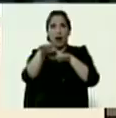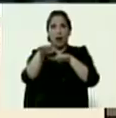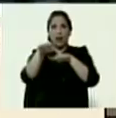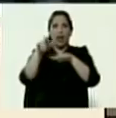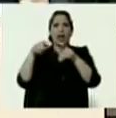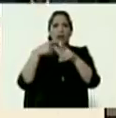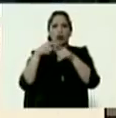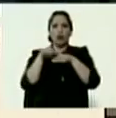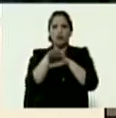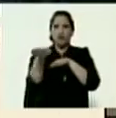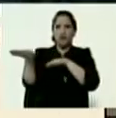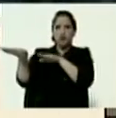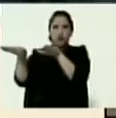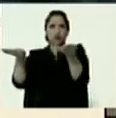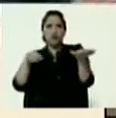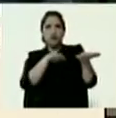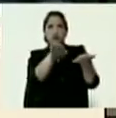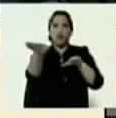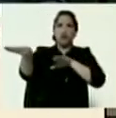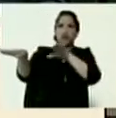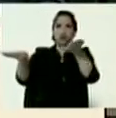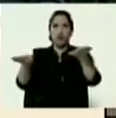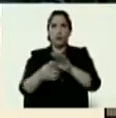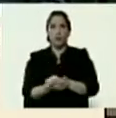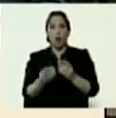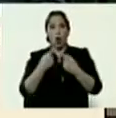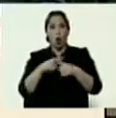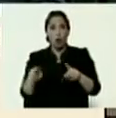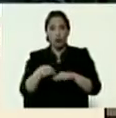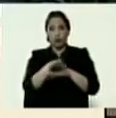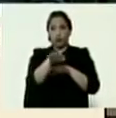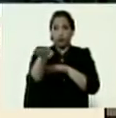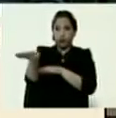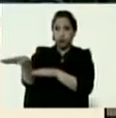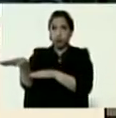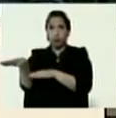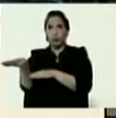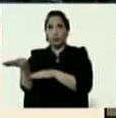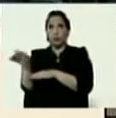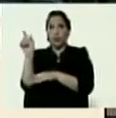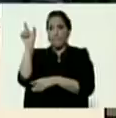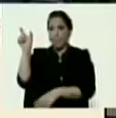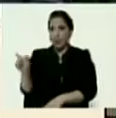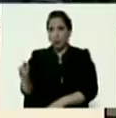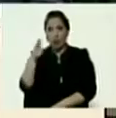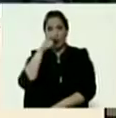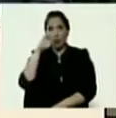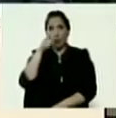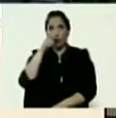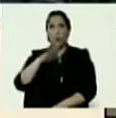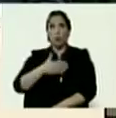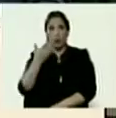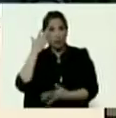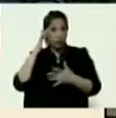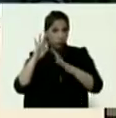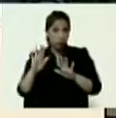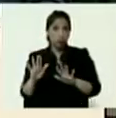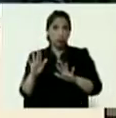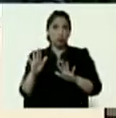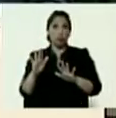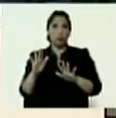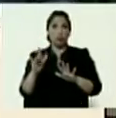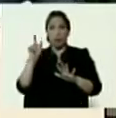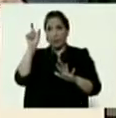La Tendida y una parte se va con un personal de escolta de quien se podía sospechar podía estar la